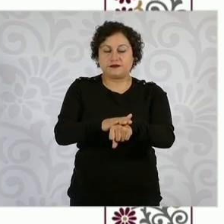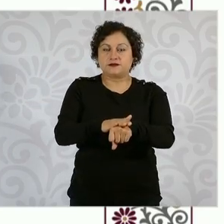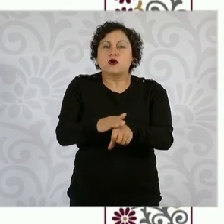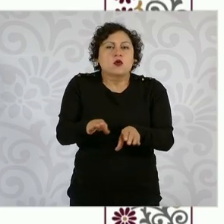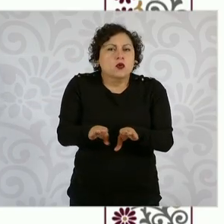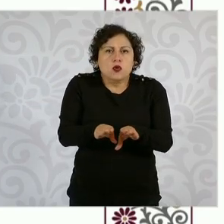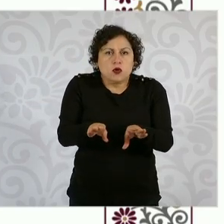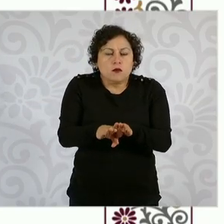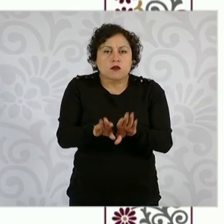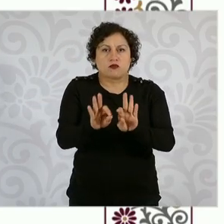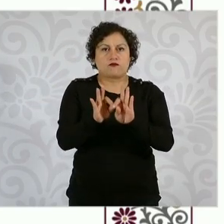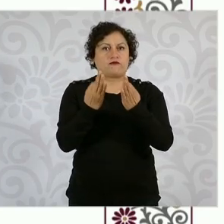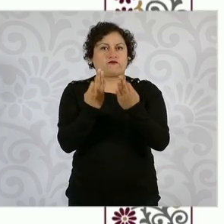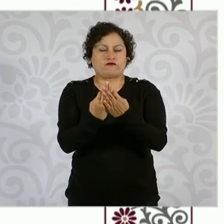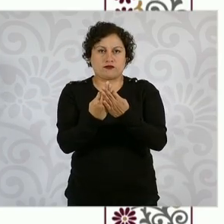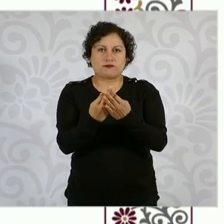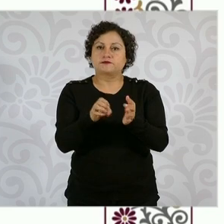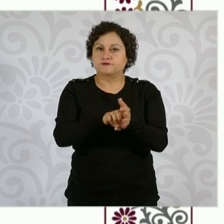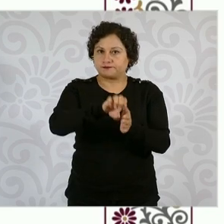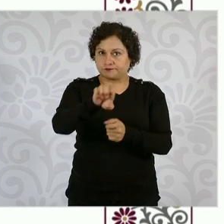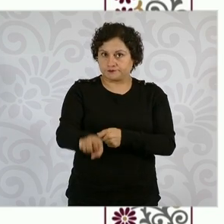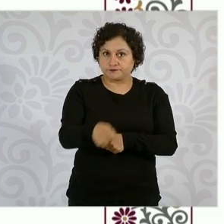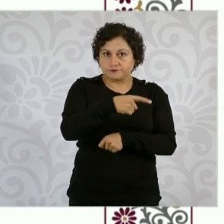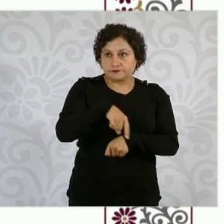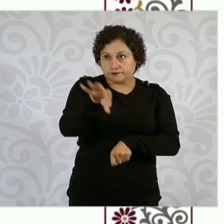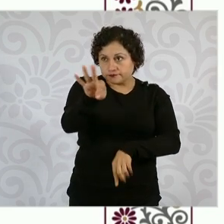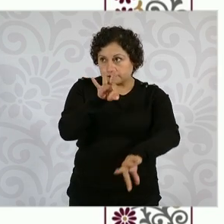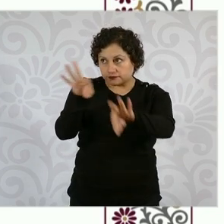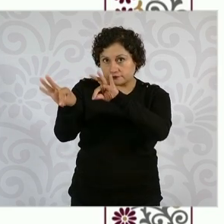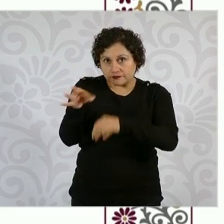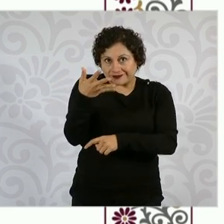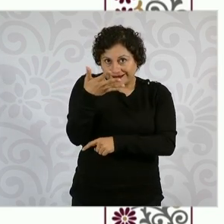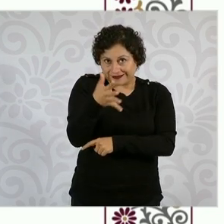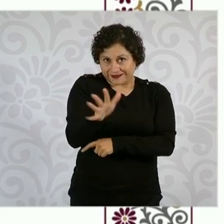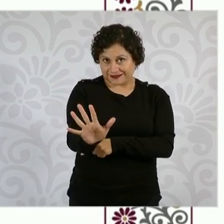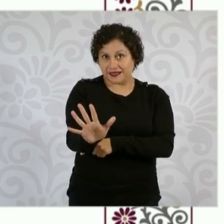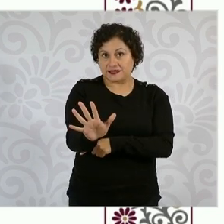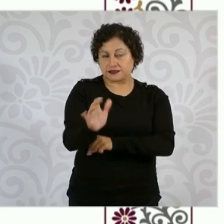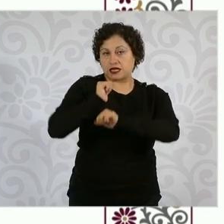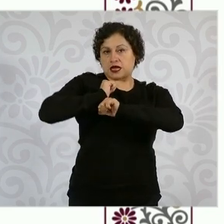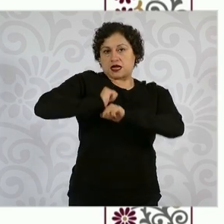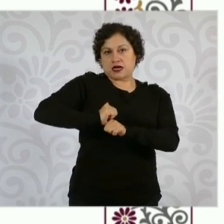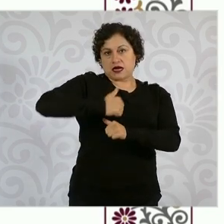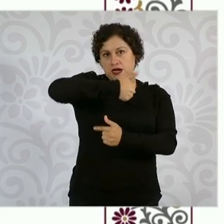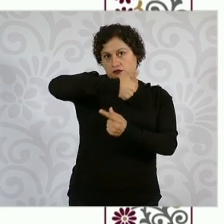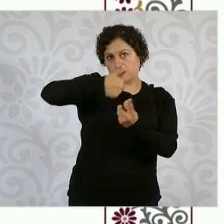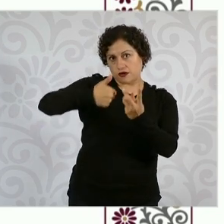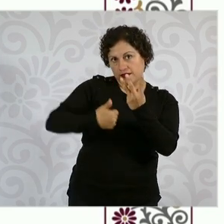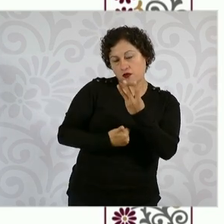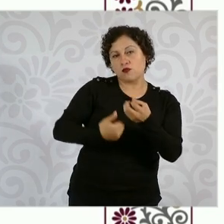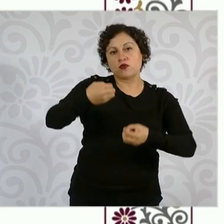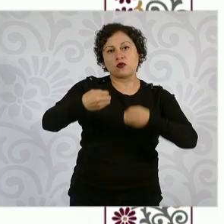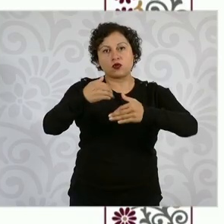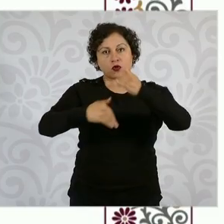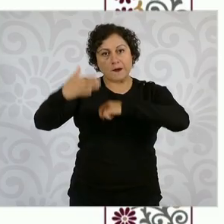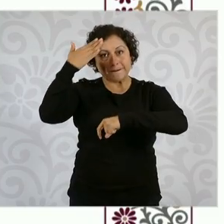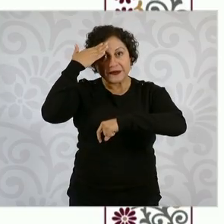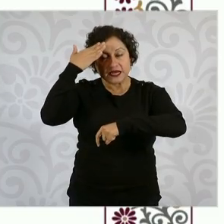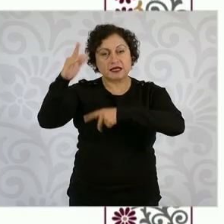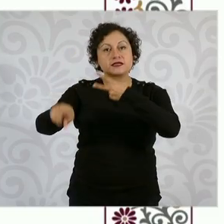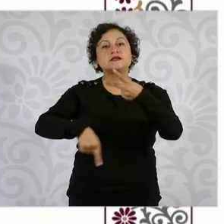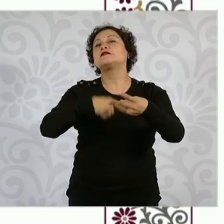de una manera en que 10 van a ser elegidos por cada cargo, para el cargo de ministro, para el